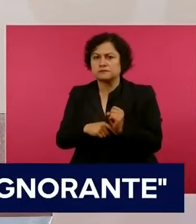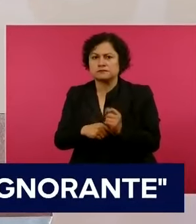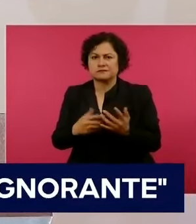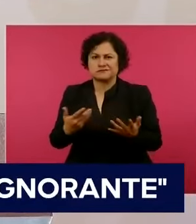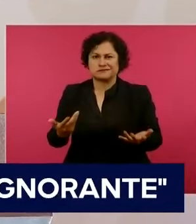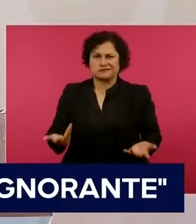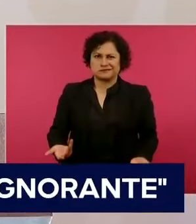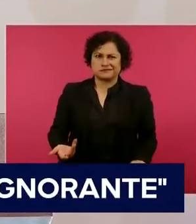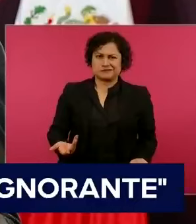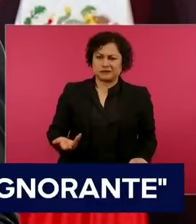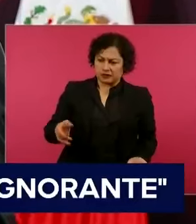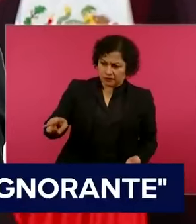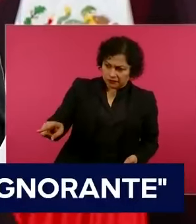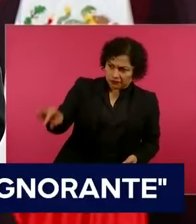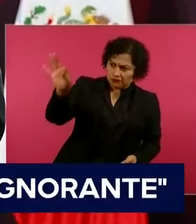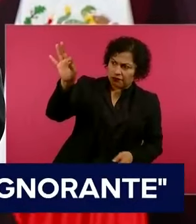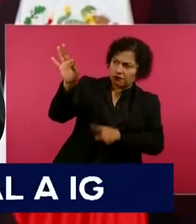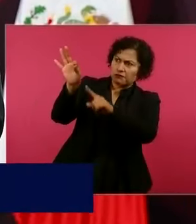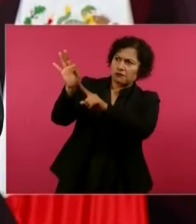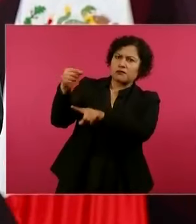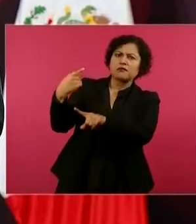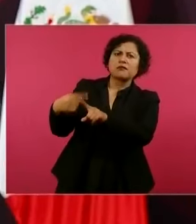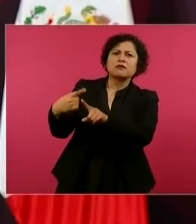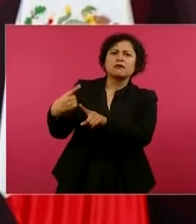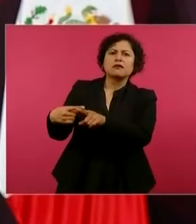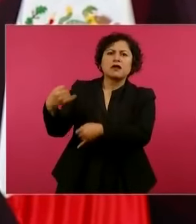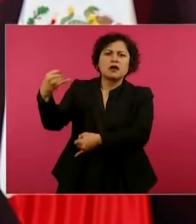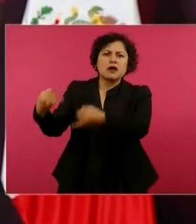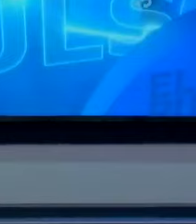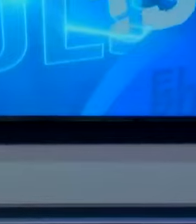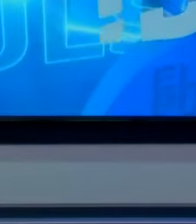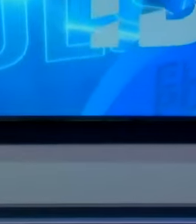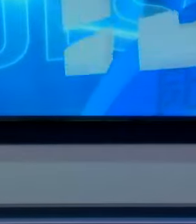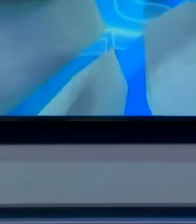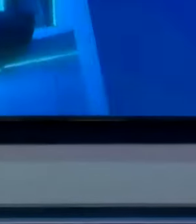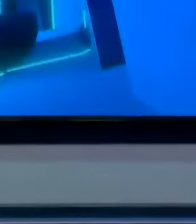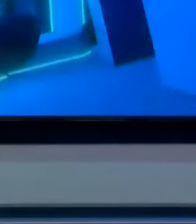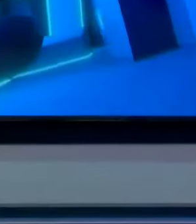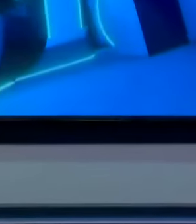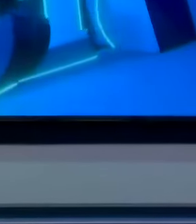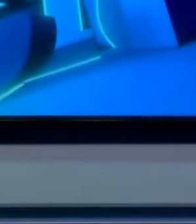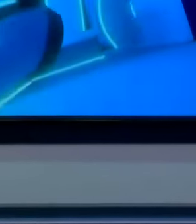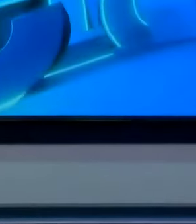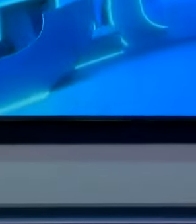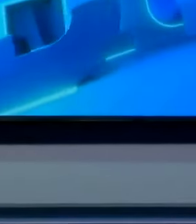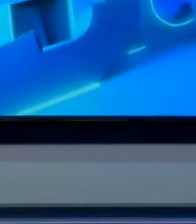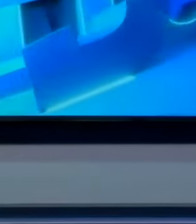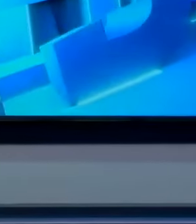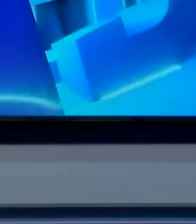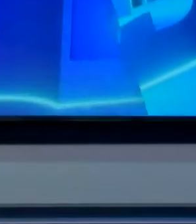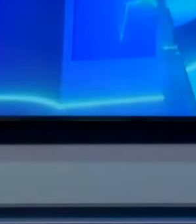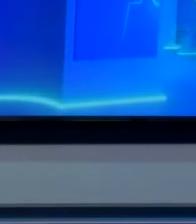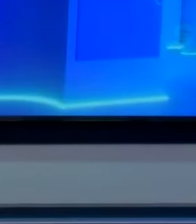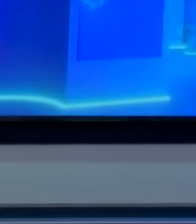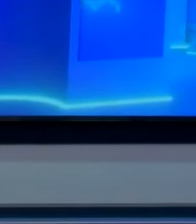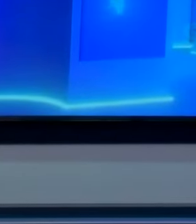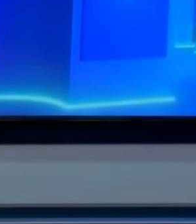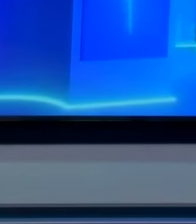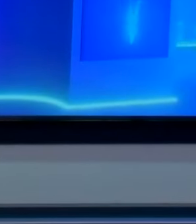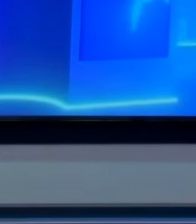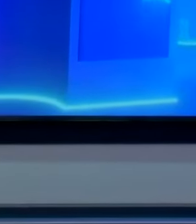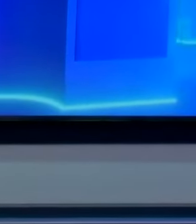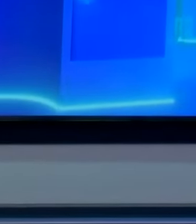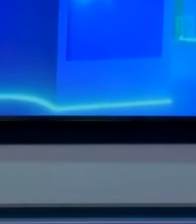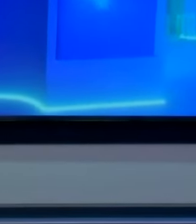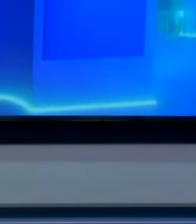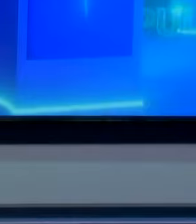todo eso, con quién, quién se va a quedar satisfecho con esto que dice el presidente de México, a